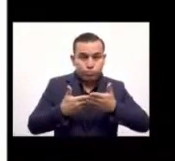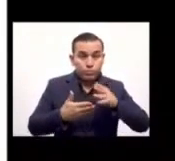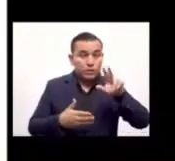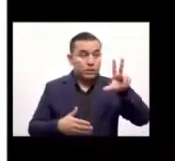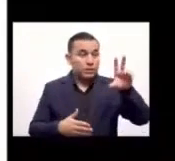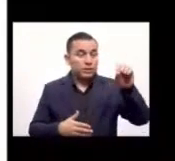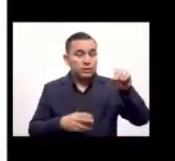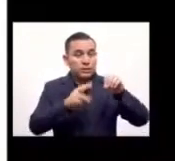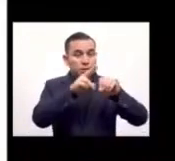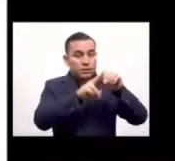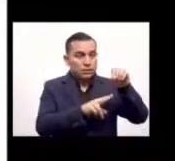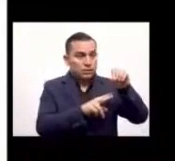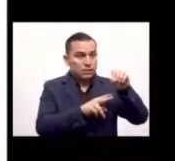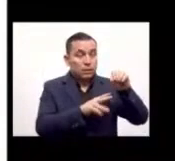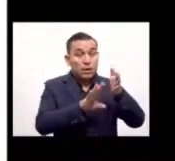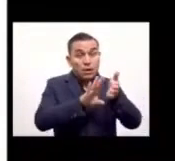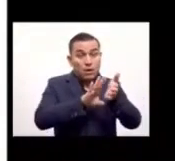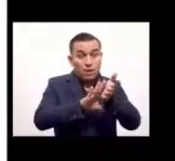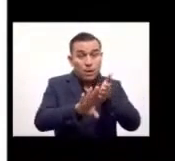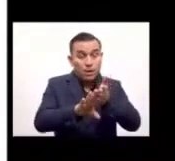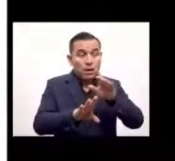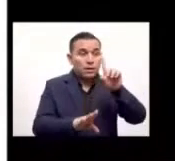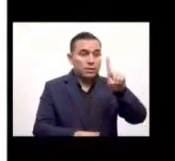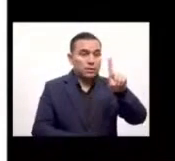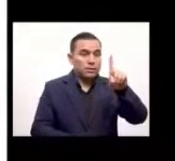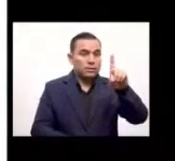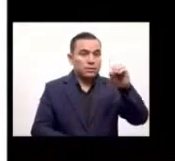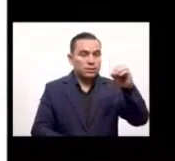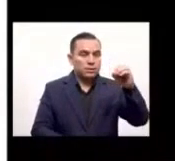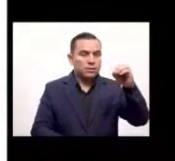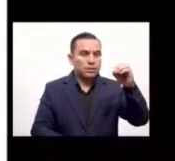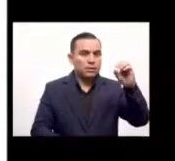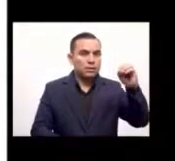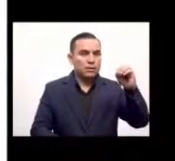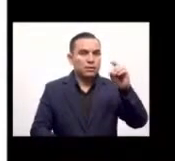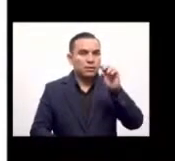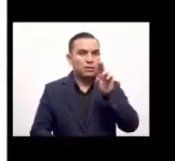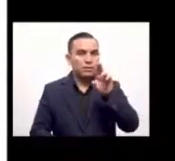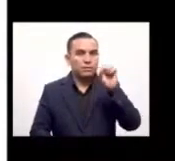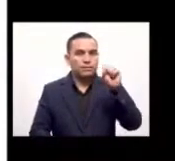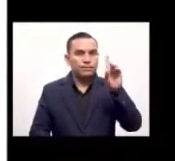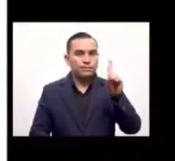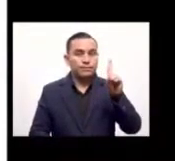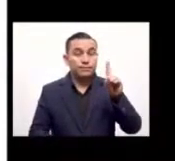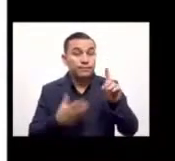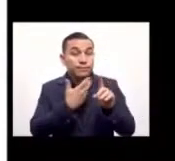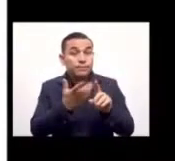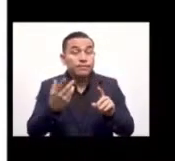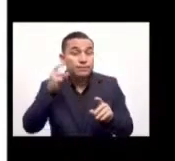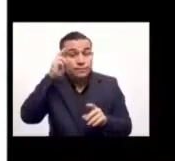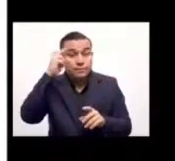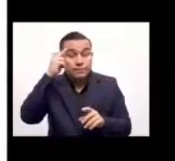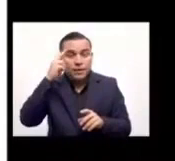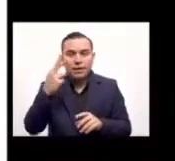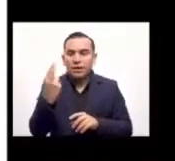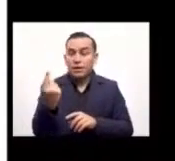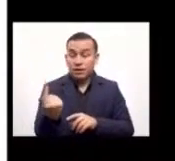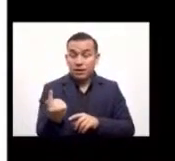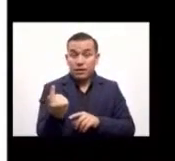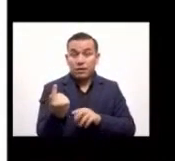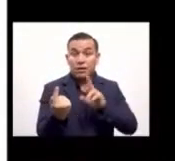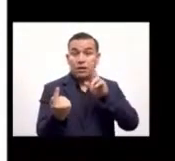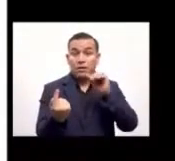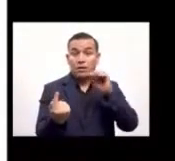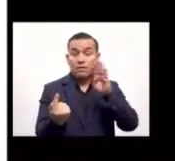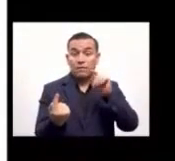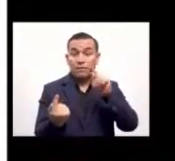alguna manera pasa por un filtro con unos lentes y dices, esto es populismo, ¿no? Pero en Alemania funcionó bien. Sí, pero esto es Alemania. O sea, ya